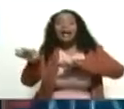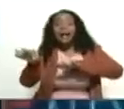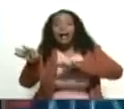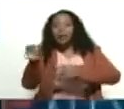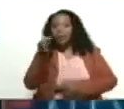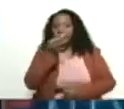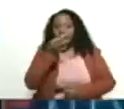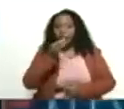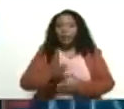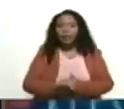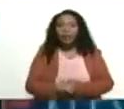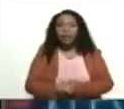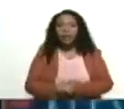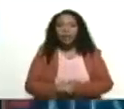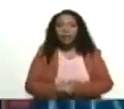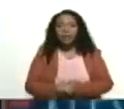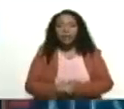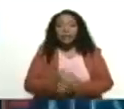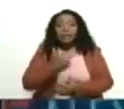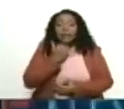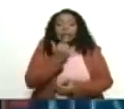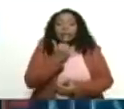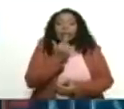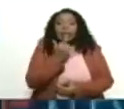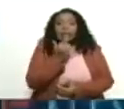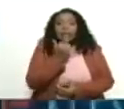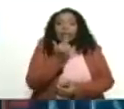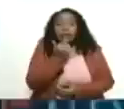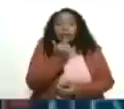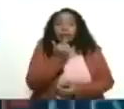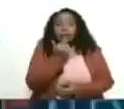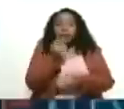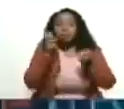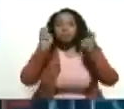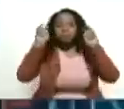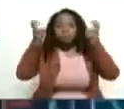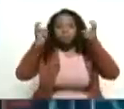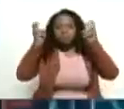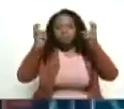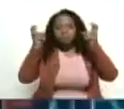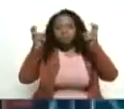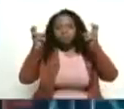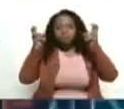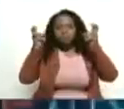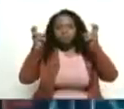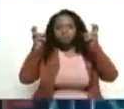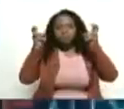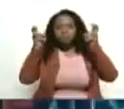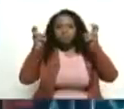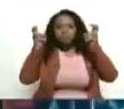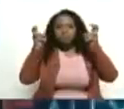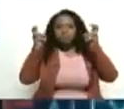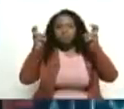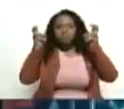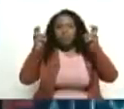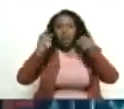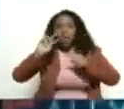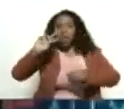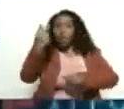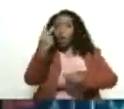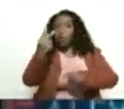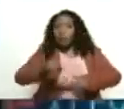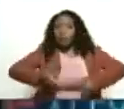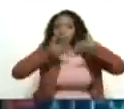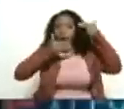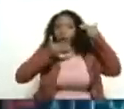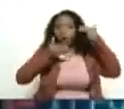y, casi en un término de récord macabro, el doble secuestro